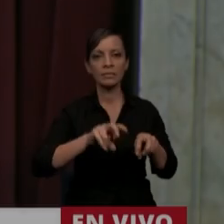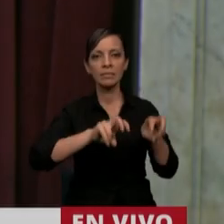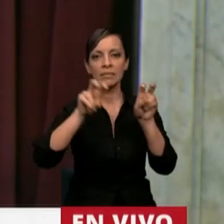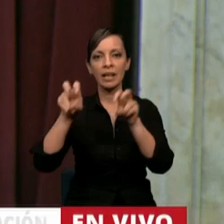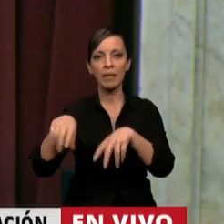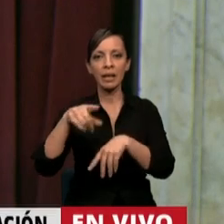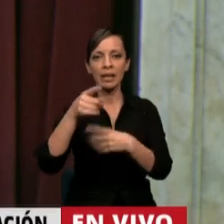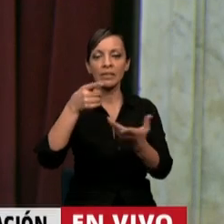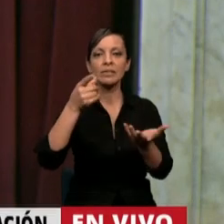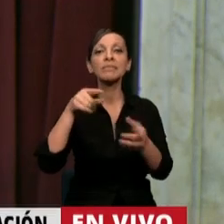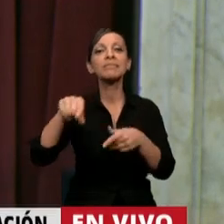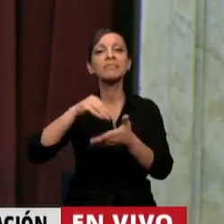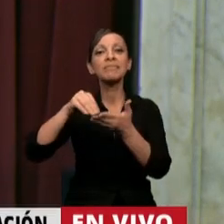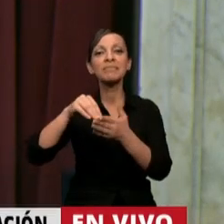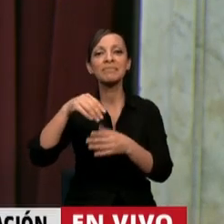Para la diputada Mariana Stillman.